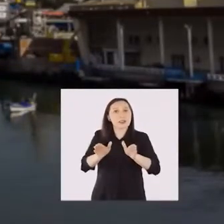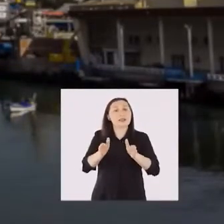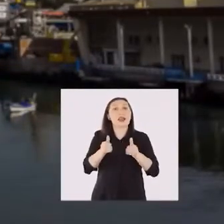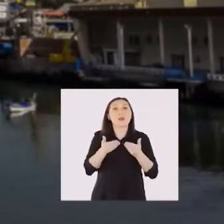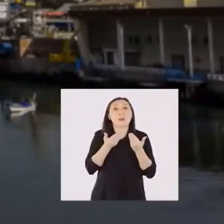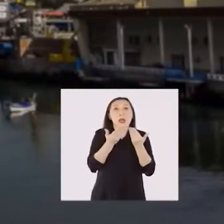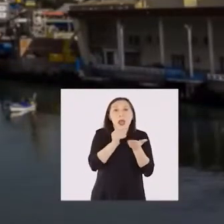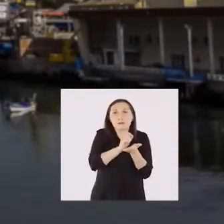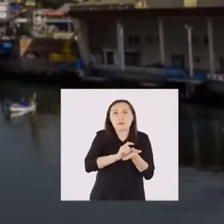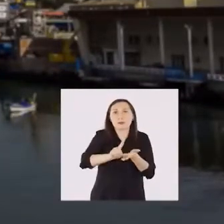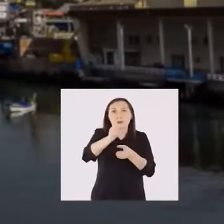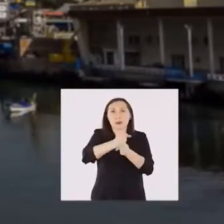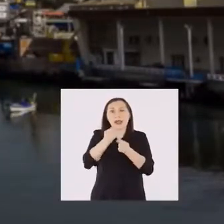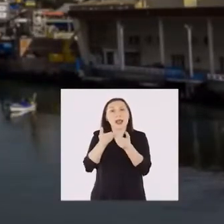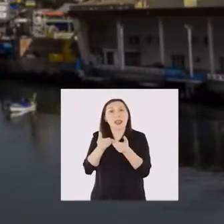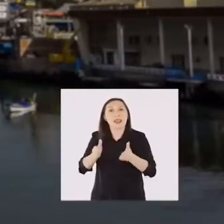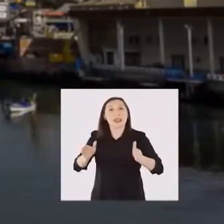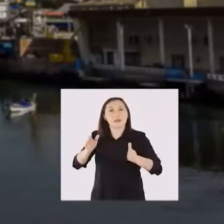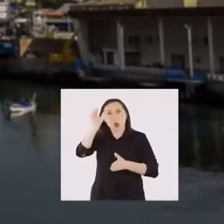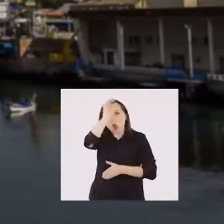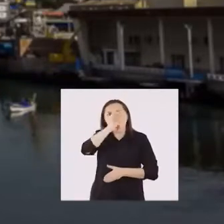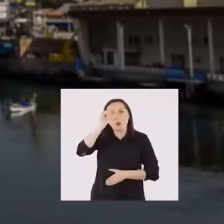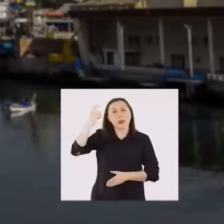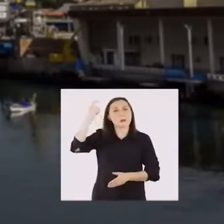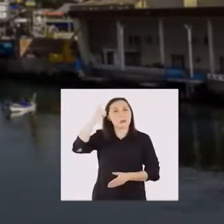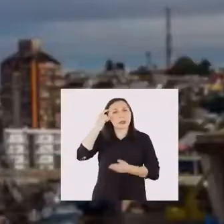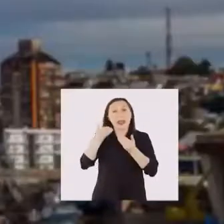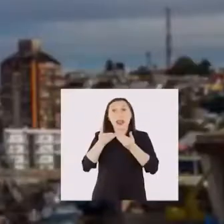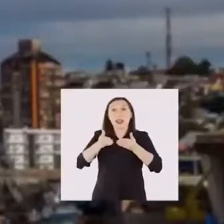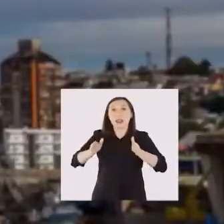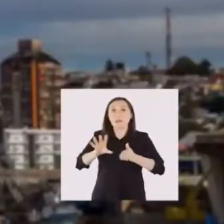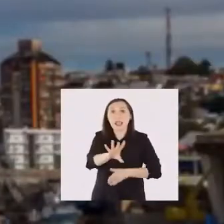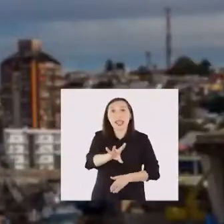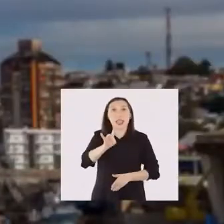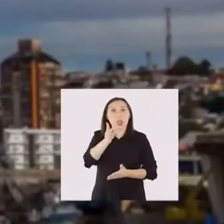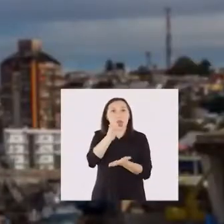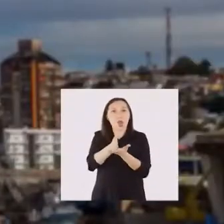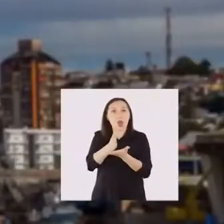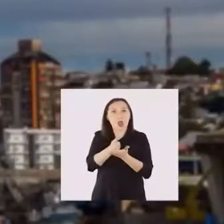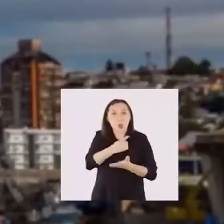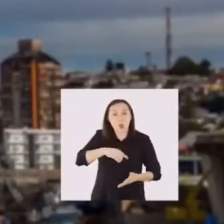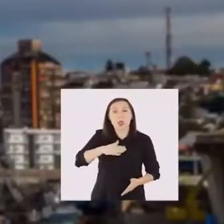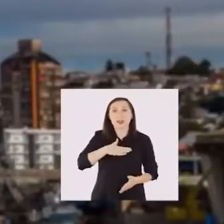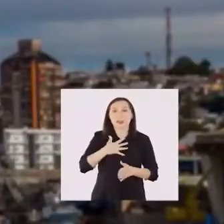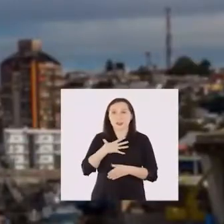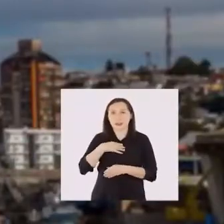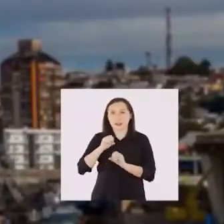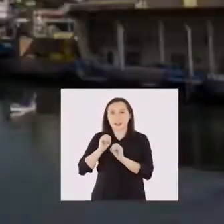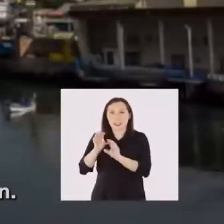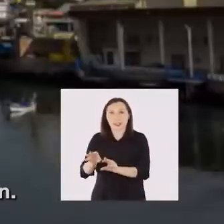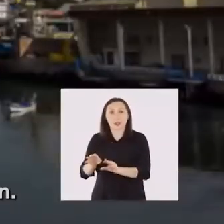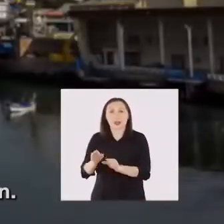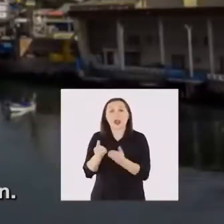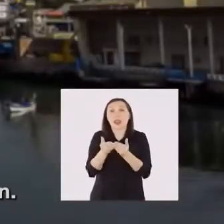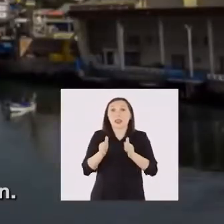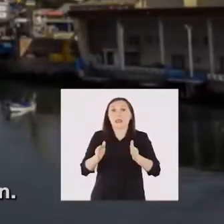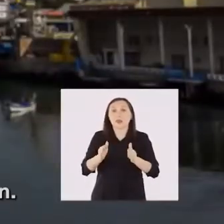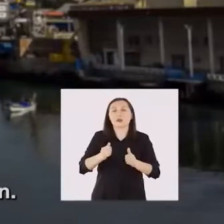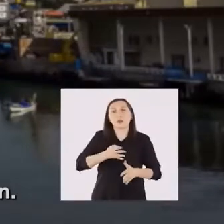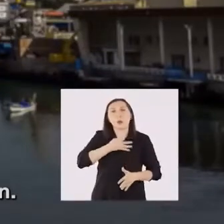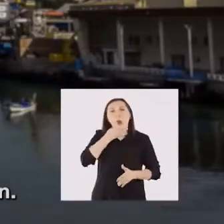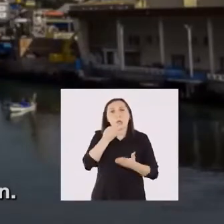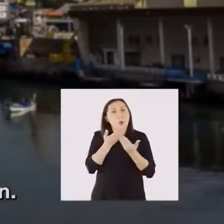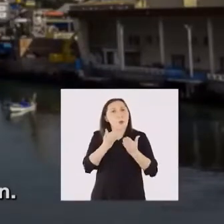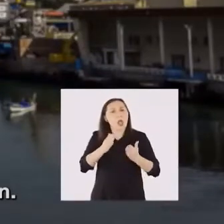la libertad. Libertad para emprender. Libertad para opinar y pensar. Libertad para elegir el colegio de nuestros hijos. Libertad